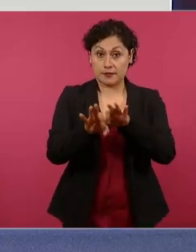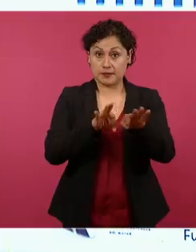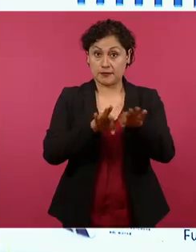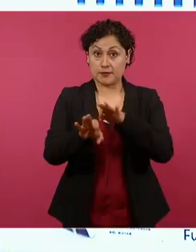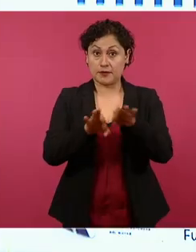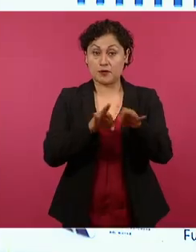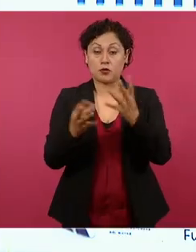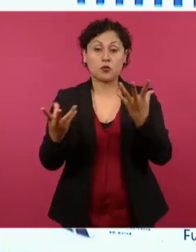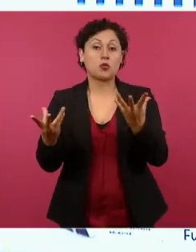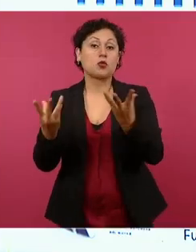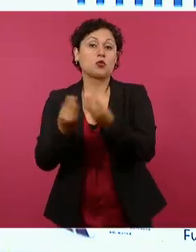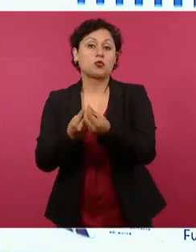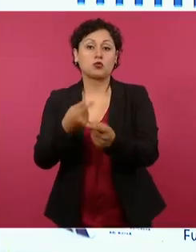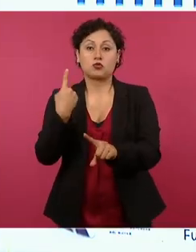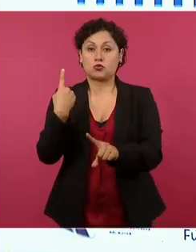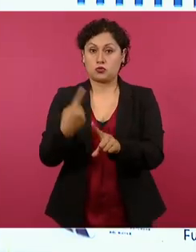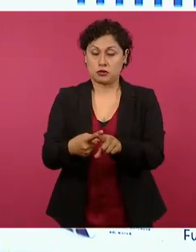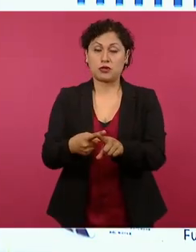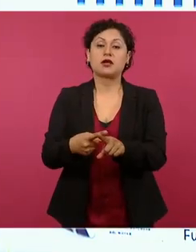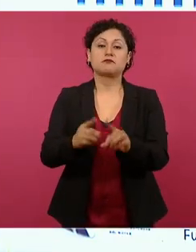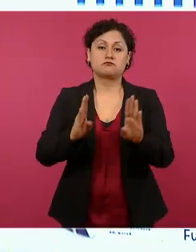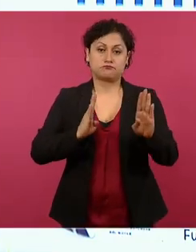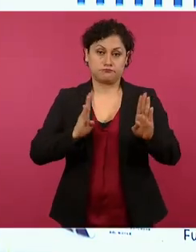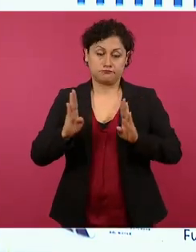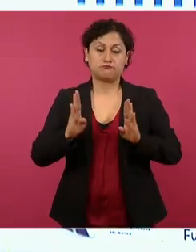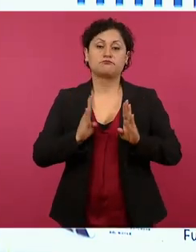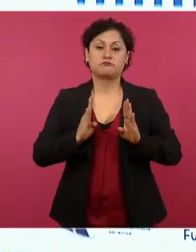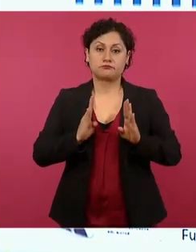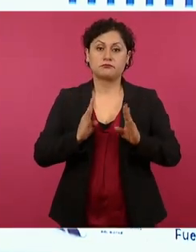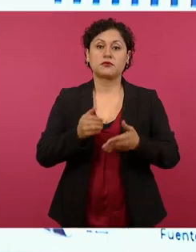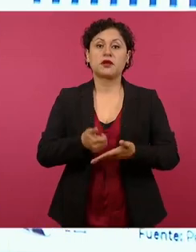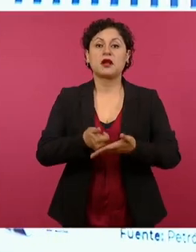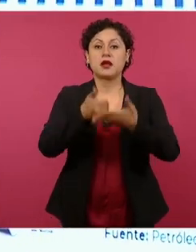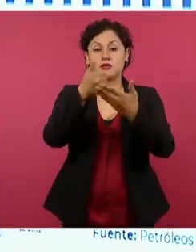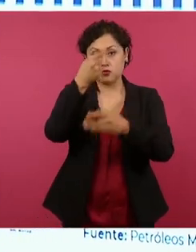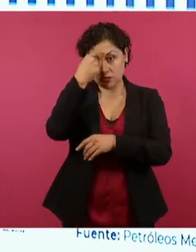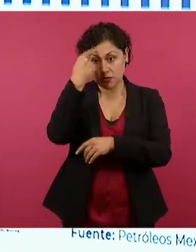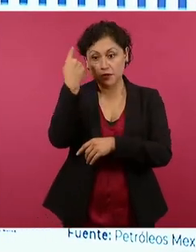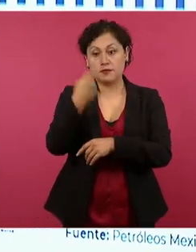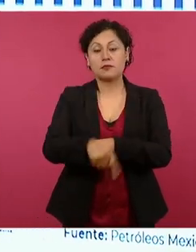las Fuerzas Armadas ha producido